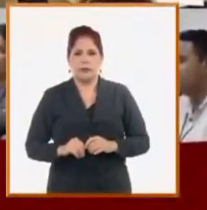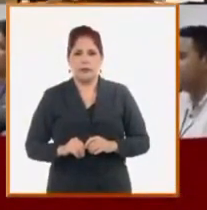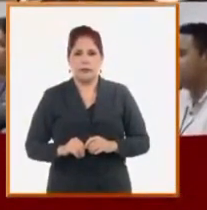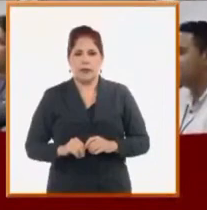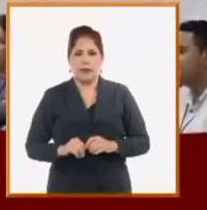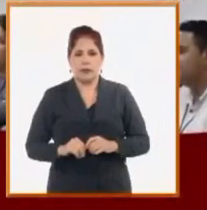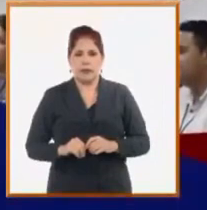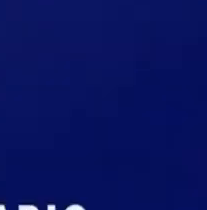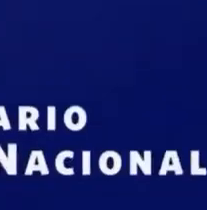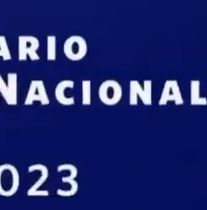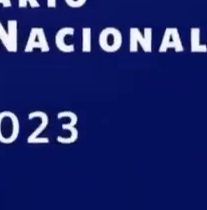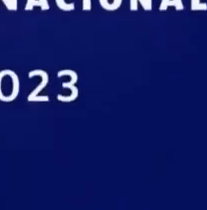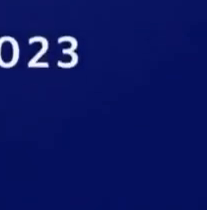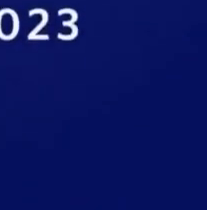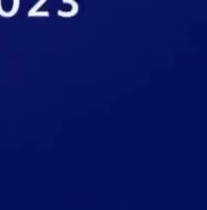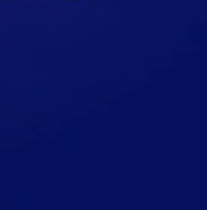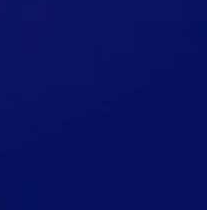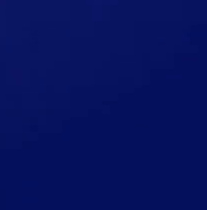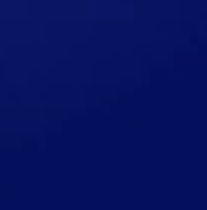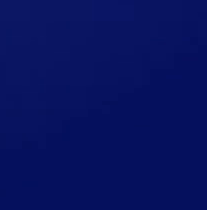ustedes.